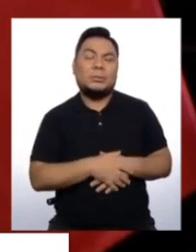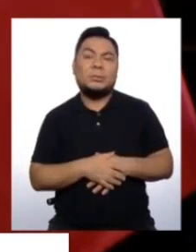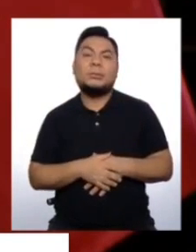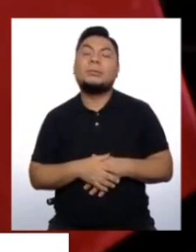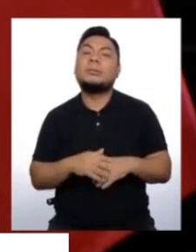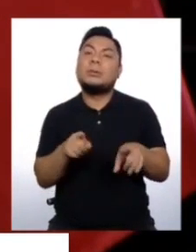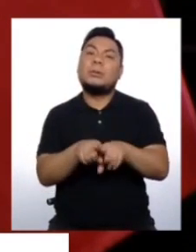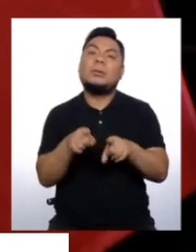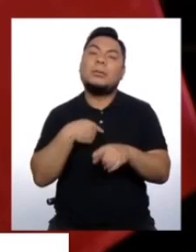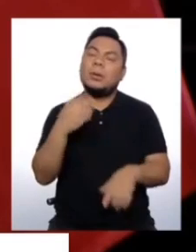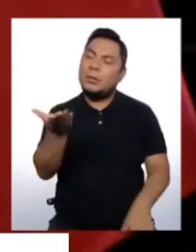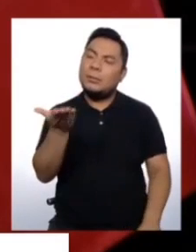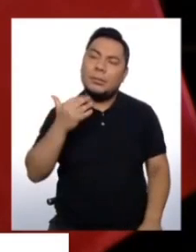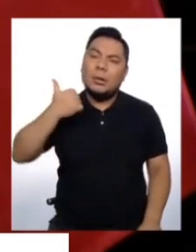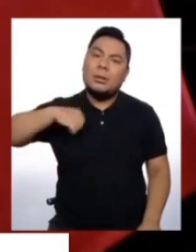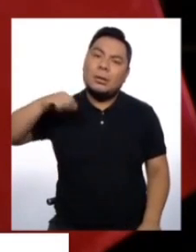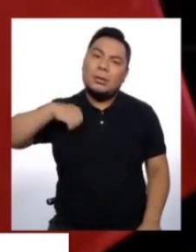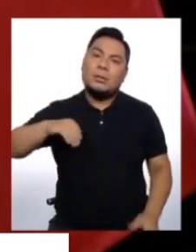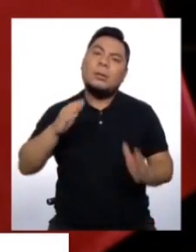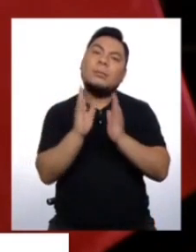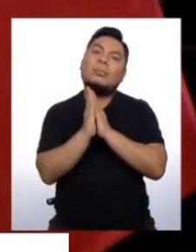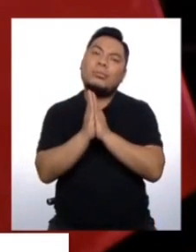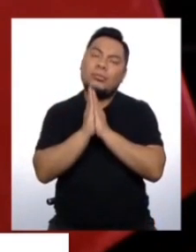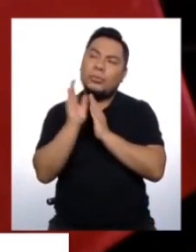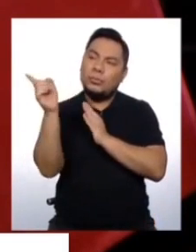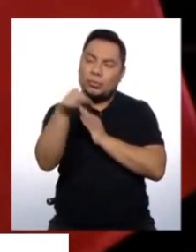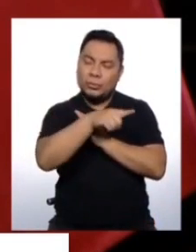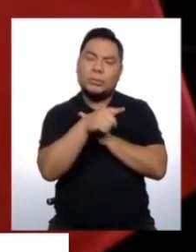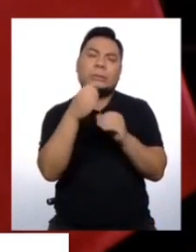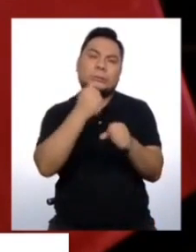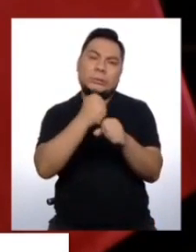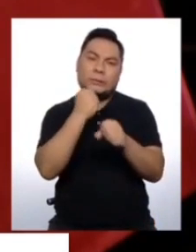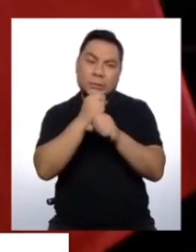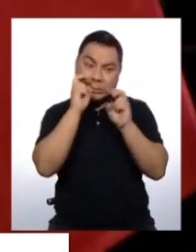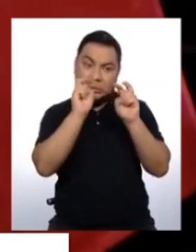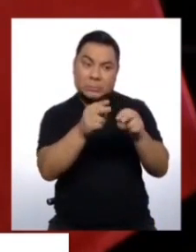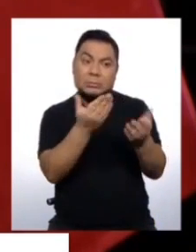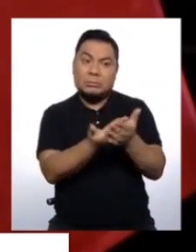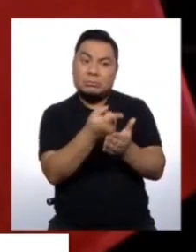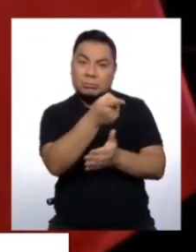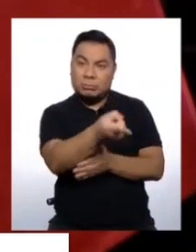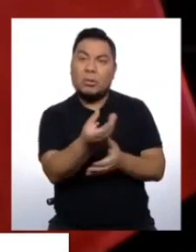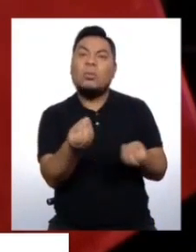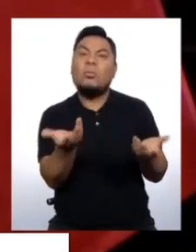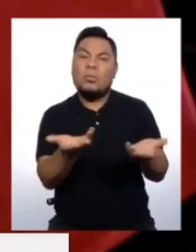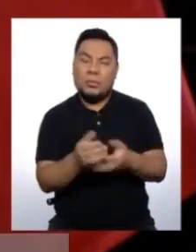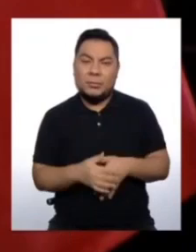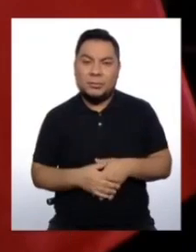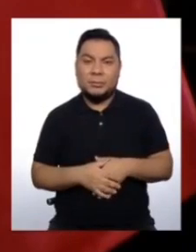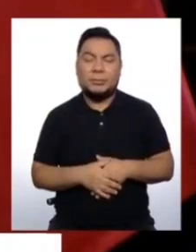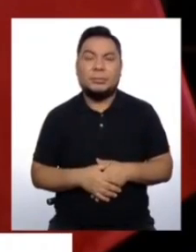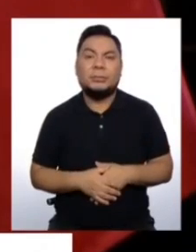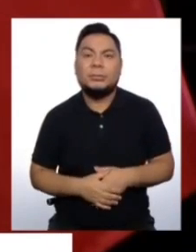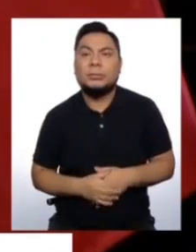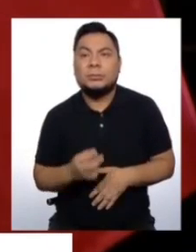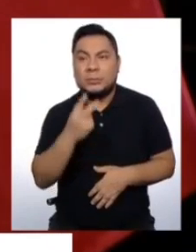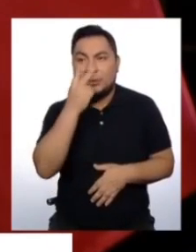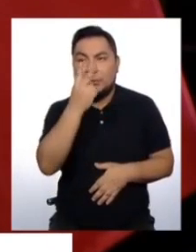los alcaldes en todo el Perú que comiencen a hacer lo propio para que vean los resultados que tenemos. Y